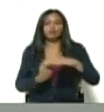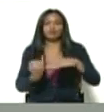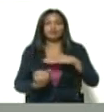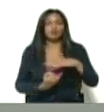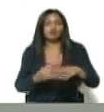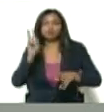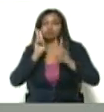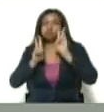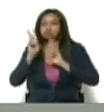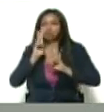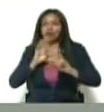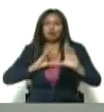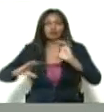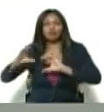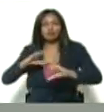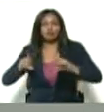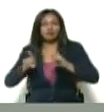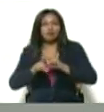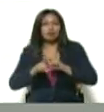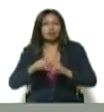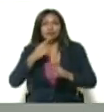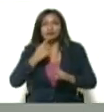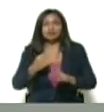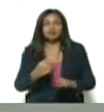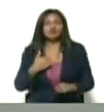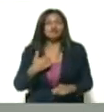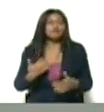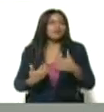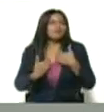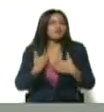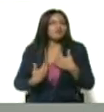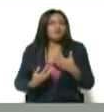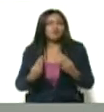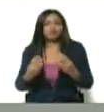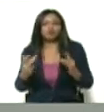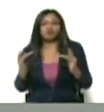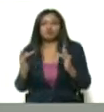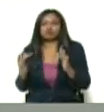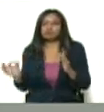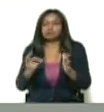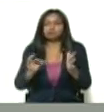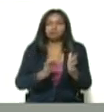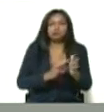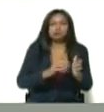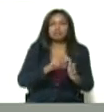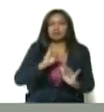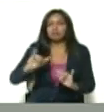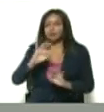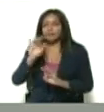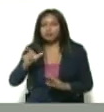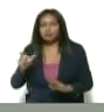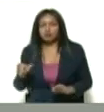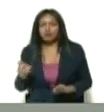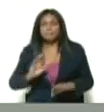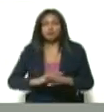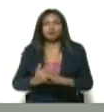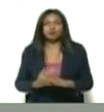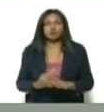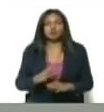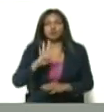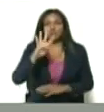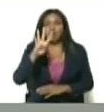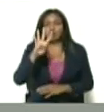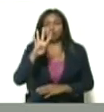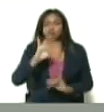a los expertos, a los científicos, me preocupa, estoy preocupado, porque son 4